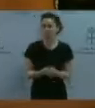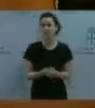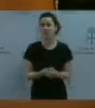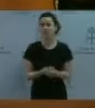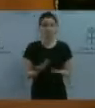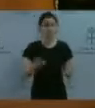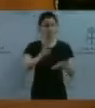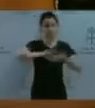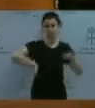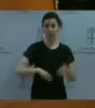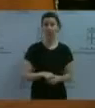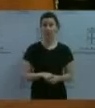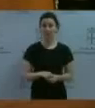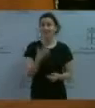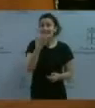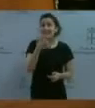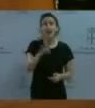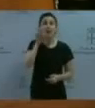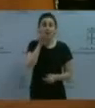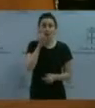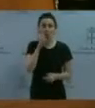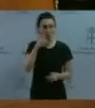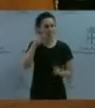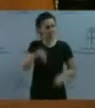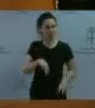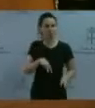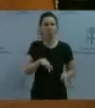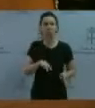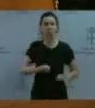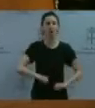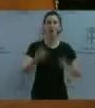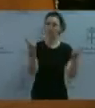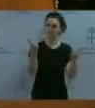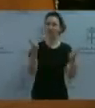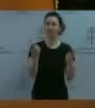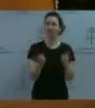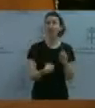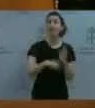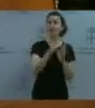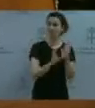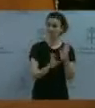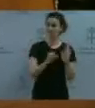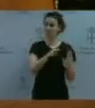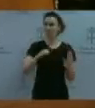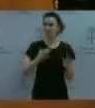reconocimiento como lengua oficial en el Estatuto de Autonomía, ¿por qué las nuestras lenguas propias no? Somos ciudadanos y ciudadanas de segunda, oye